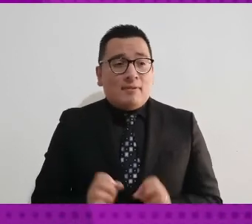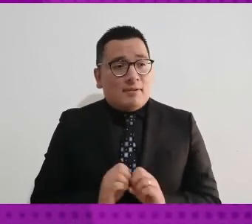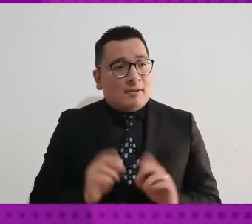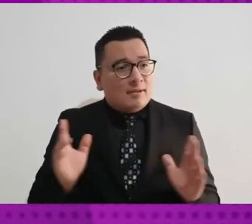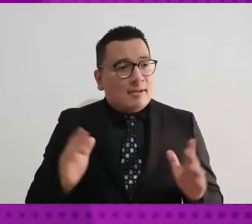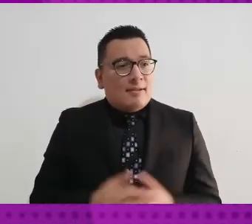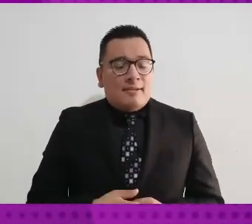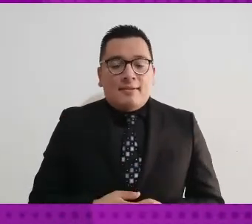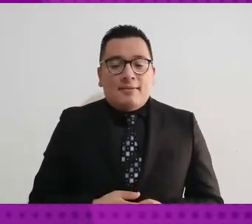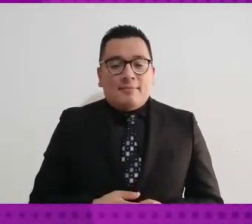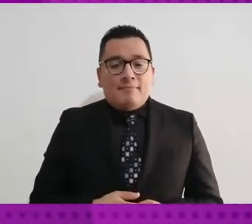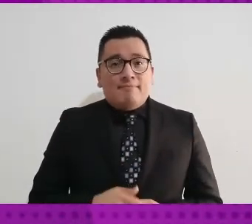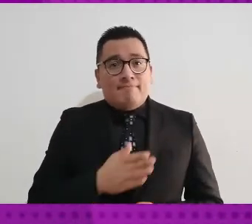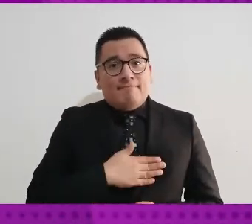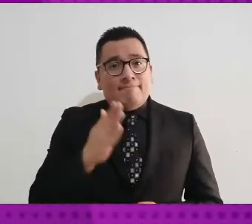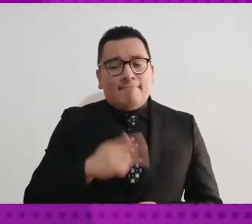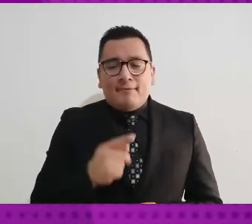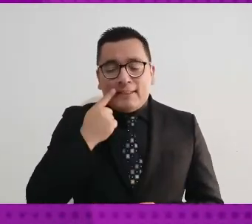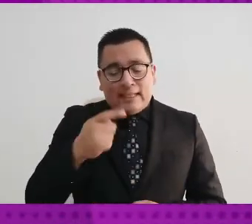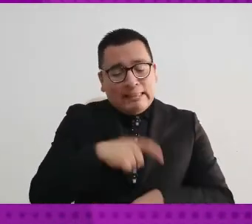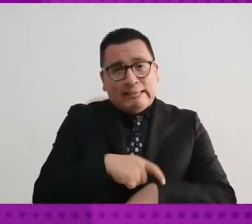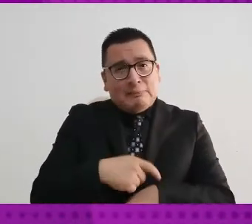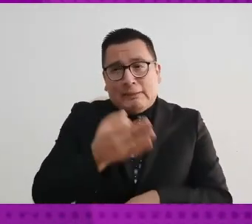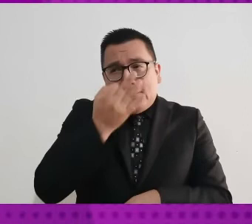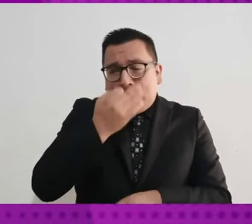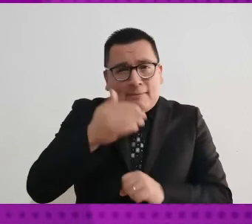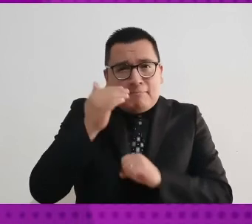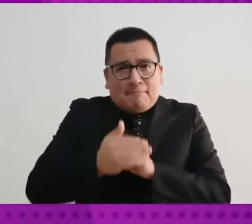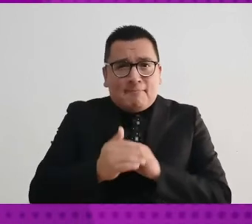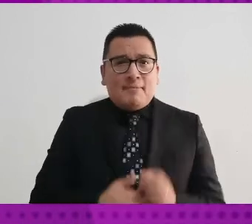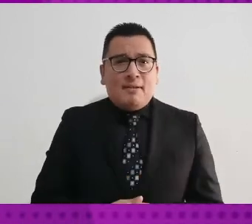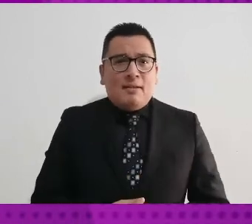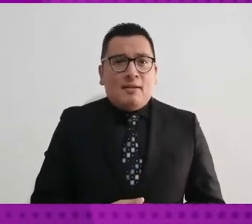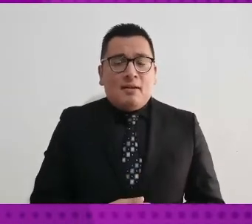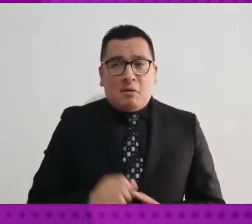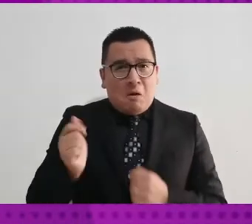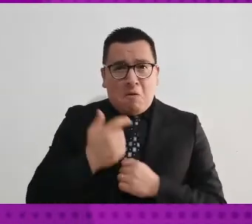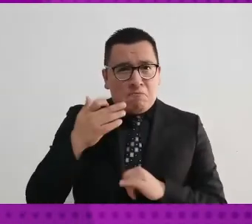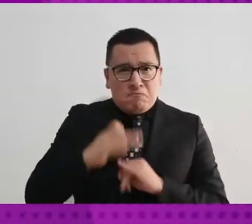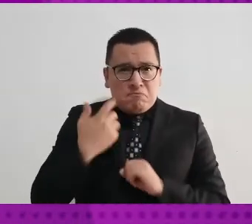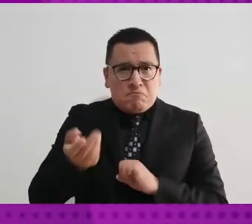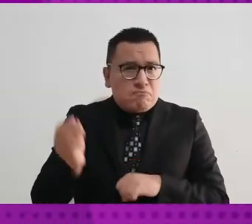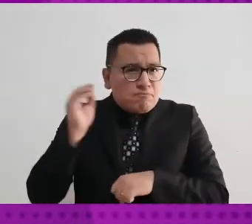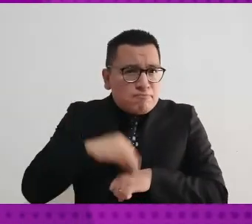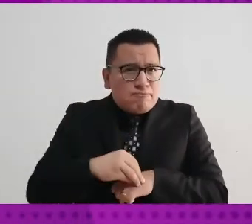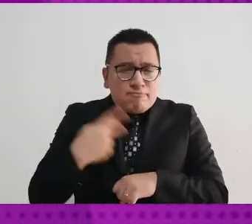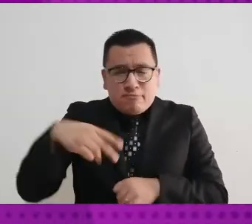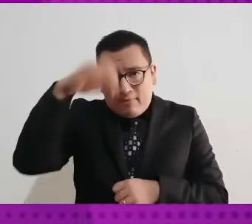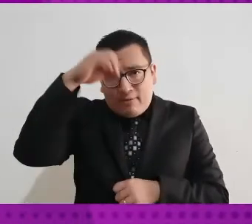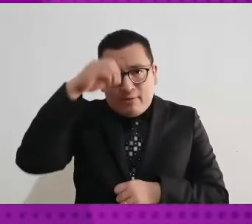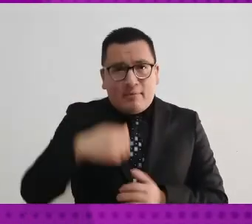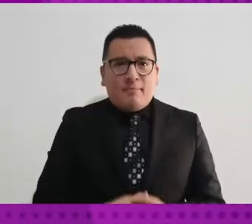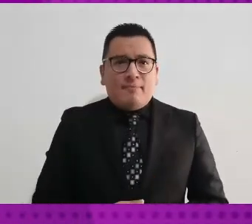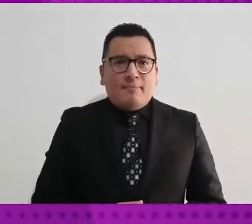sí, claro, definitivamente, Roberto. Bueno, pues desgraciadamente se nos está terminando el tiempo. ¿Alguna última reflexión que